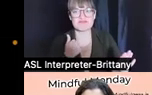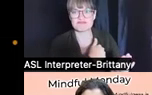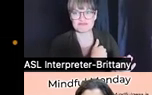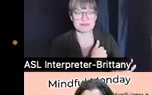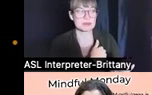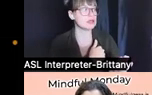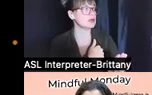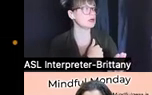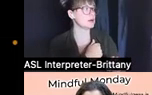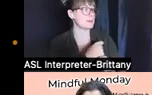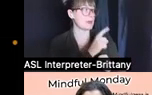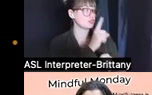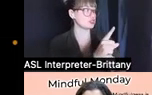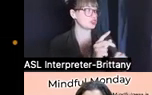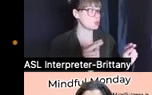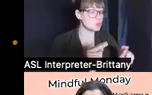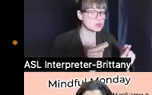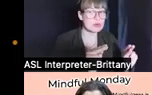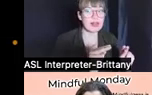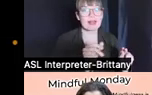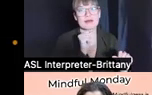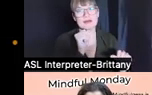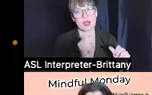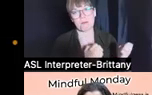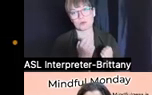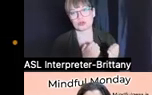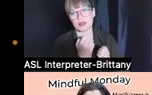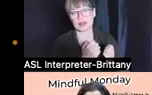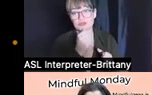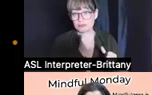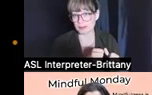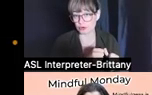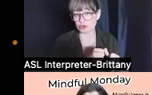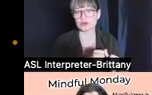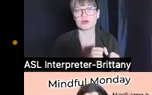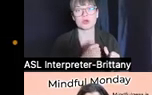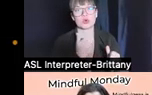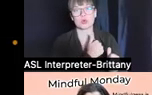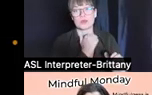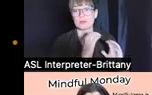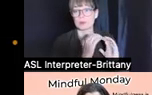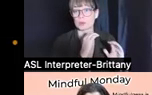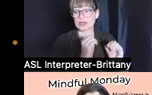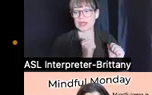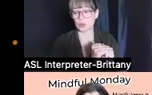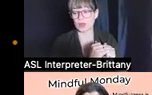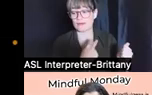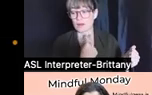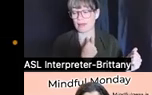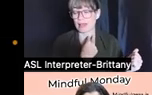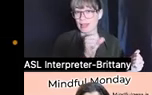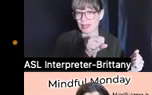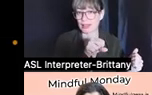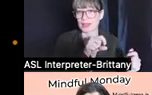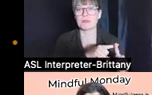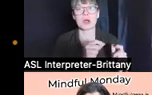están haciendo un comportamiento que nos empujó a ser neutrales y no emocionales. Porque recuerden, uno se comunica no solamente